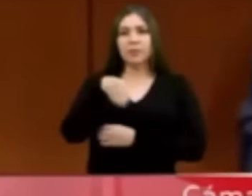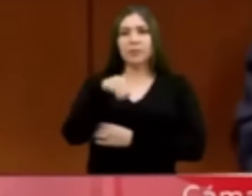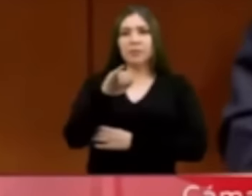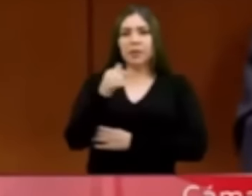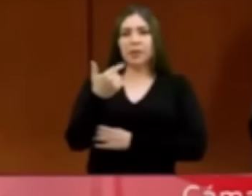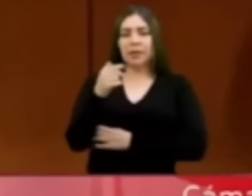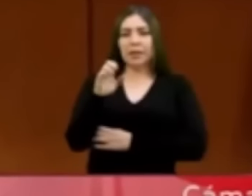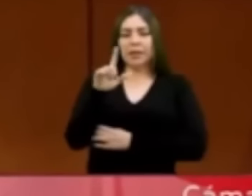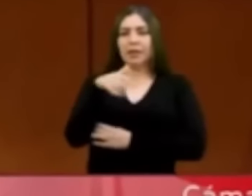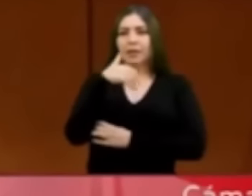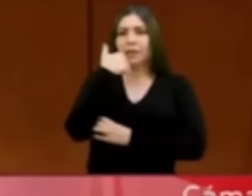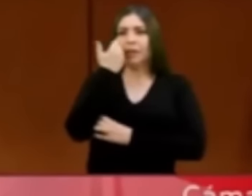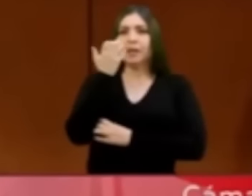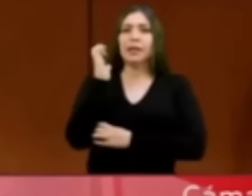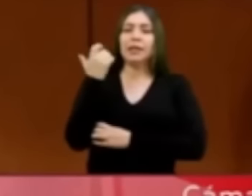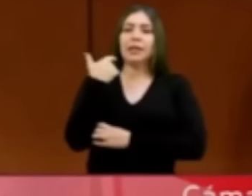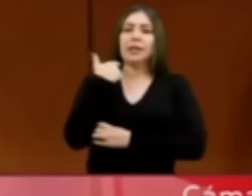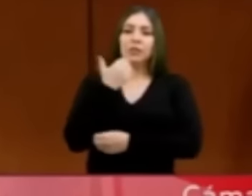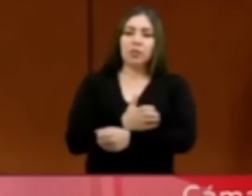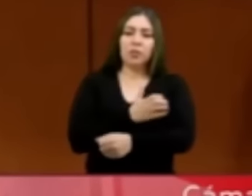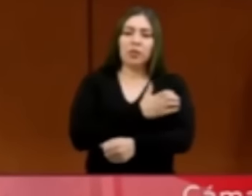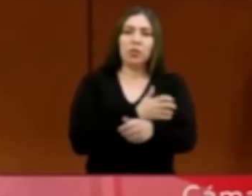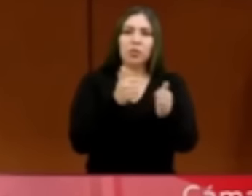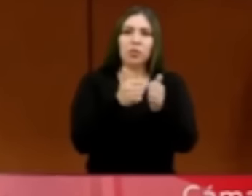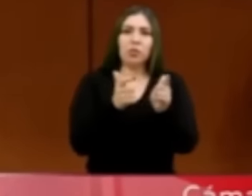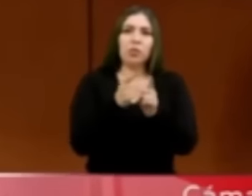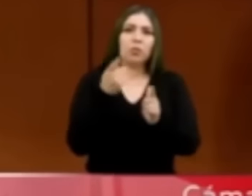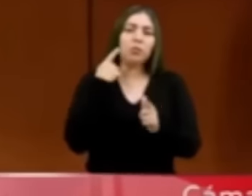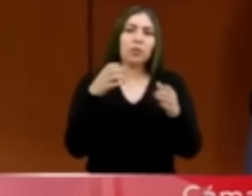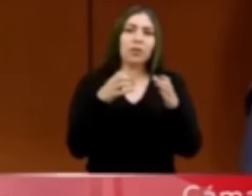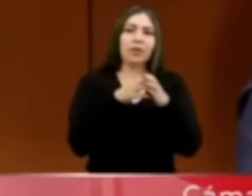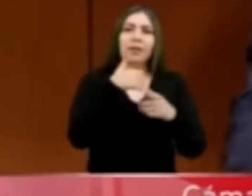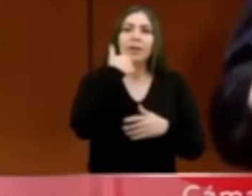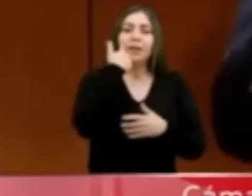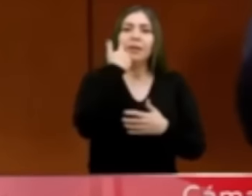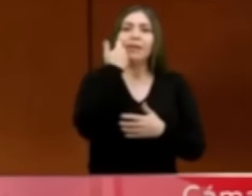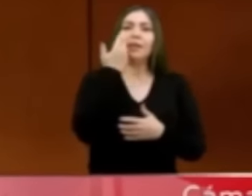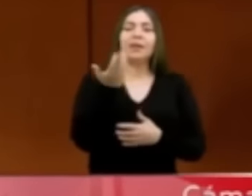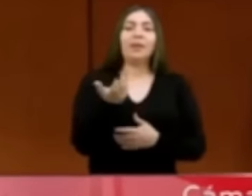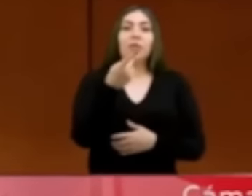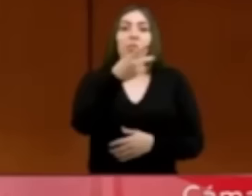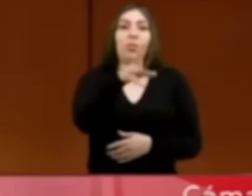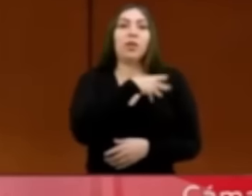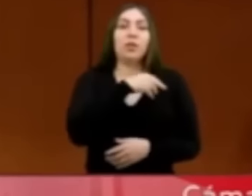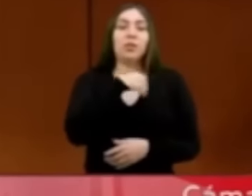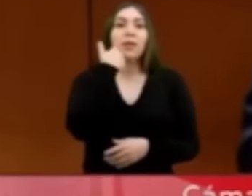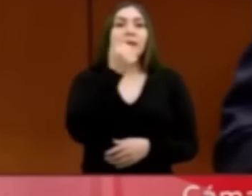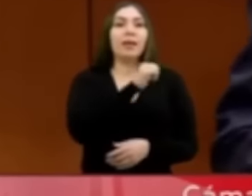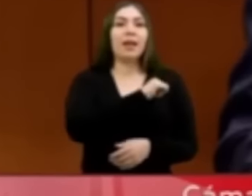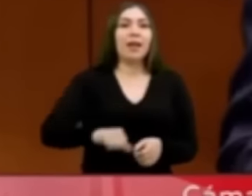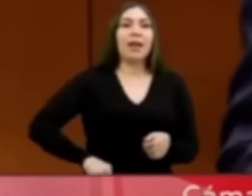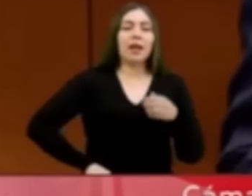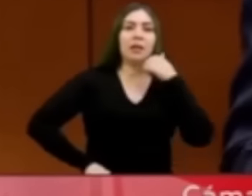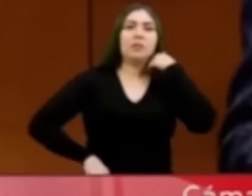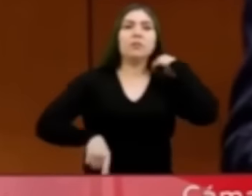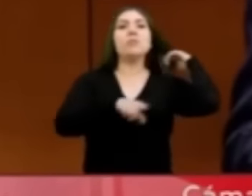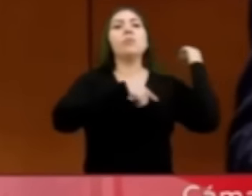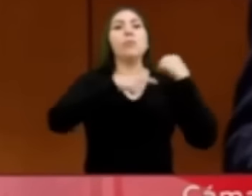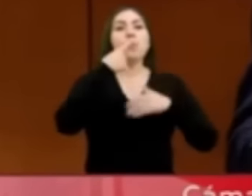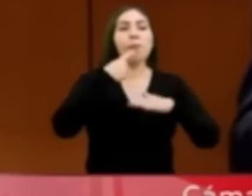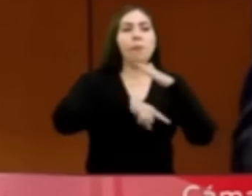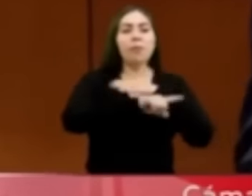grupo parlamentario, tu hijo, alcalde, y que lo impugnaron. Nosotros lo defendimos